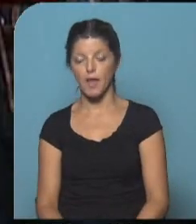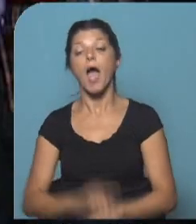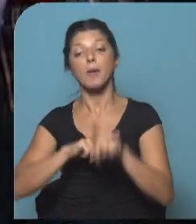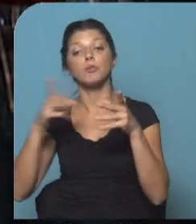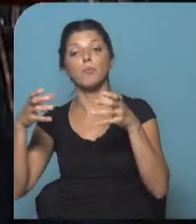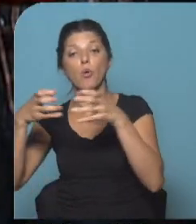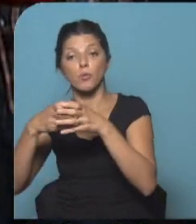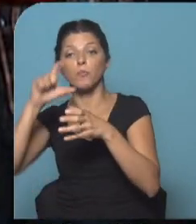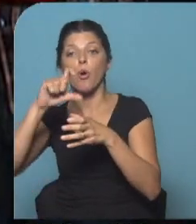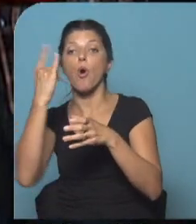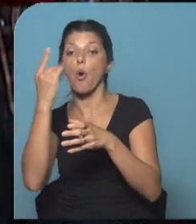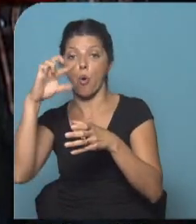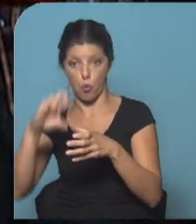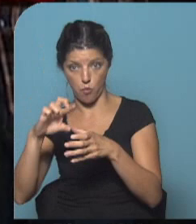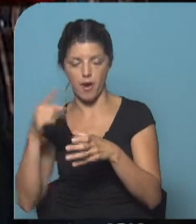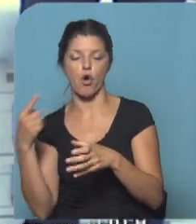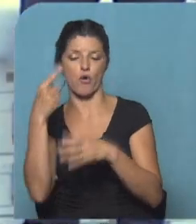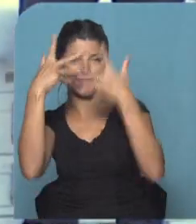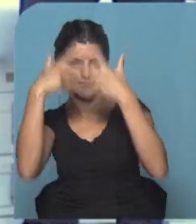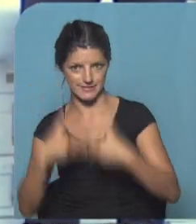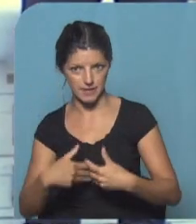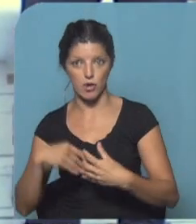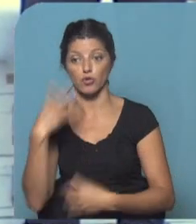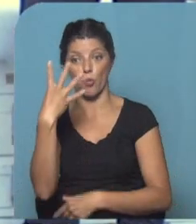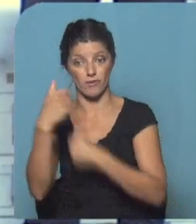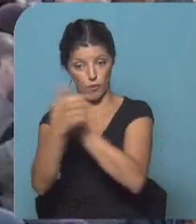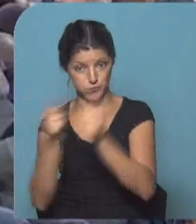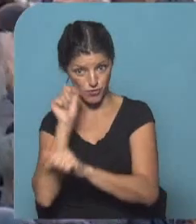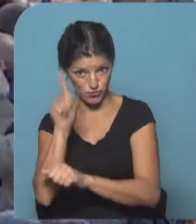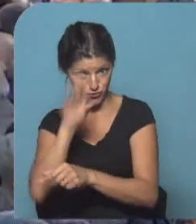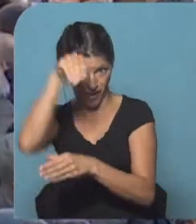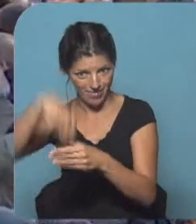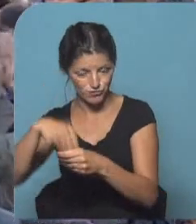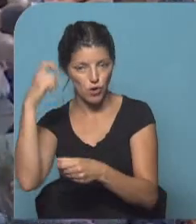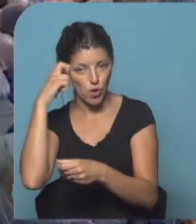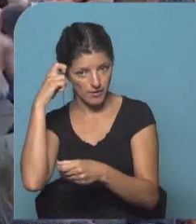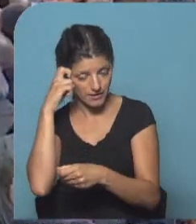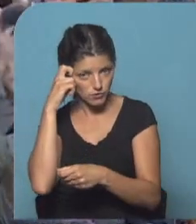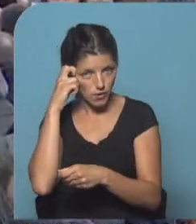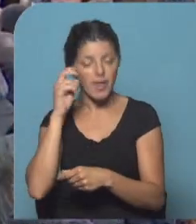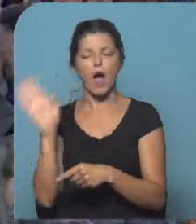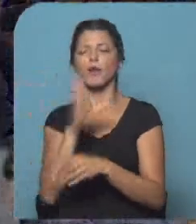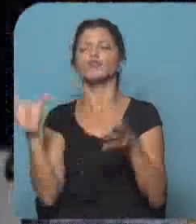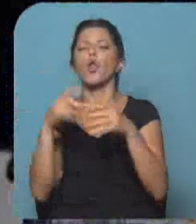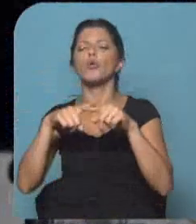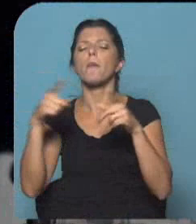partido secesionista antisistema, logró 4. Los separatistas acumularon juntos